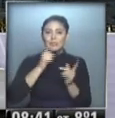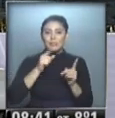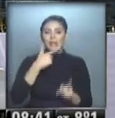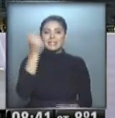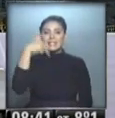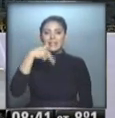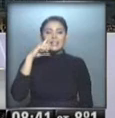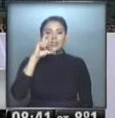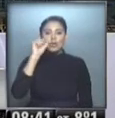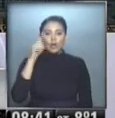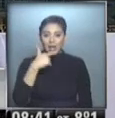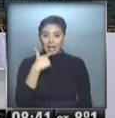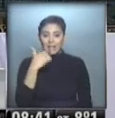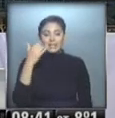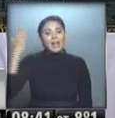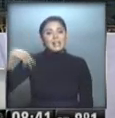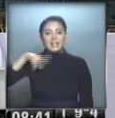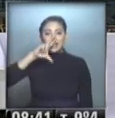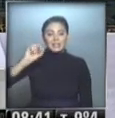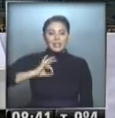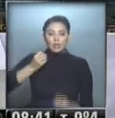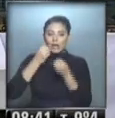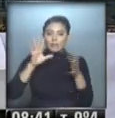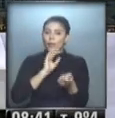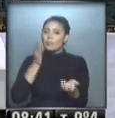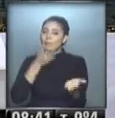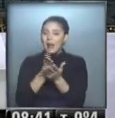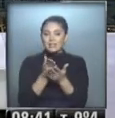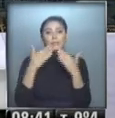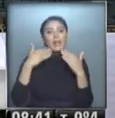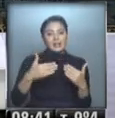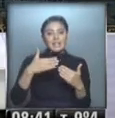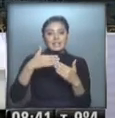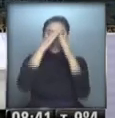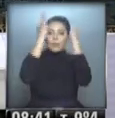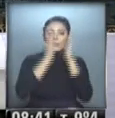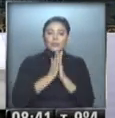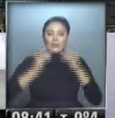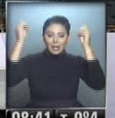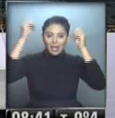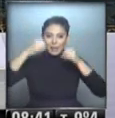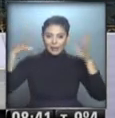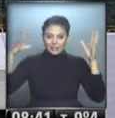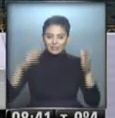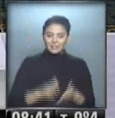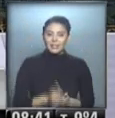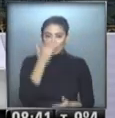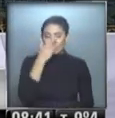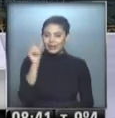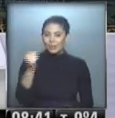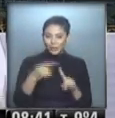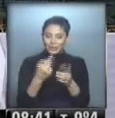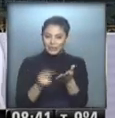nicolás que ha cambiado hace 30 años y para siempre con esta aparición de la virgen maría en un ratito